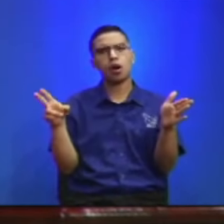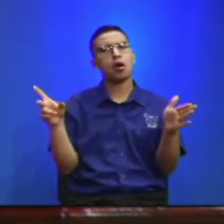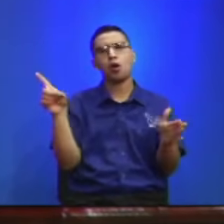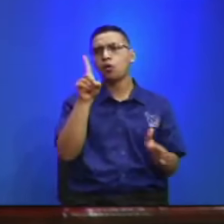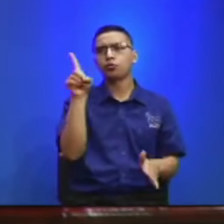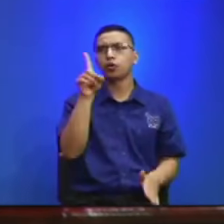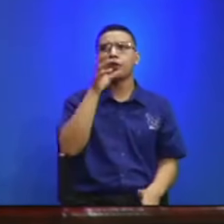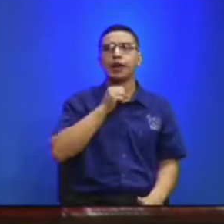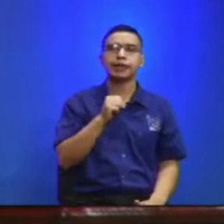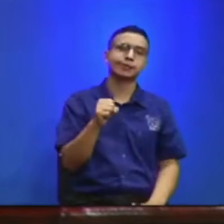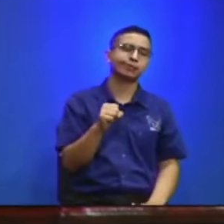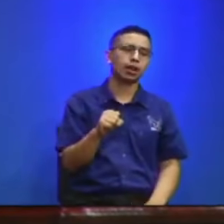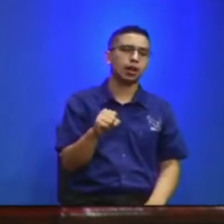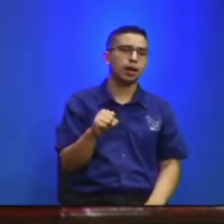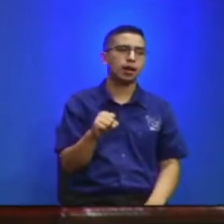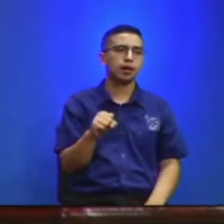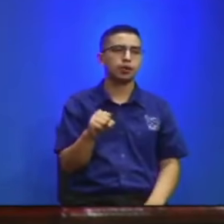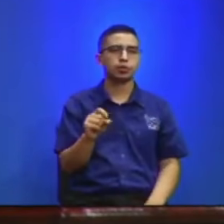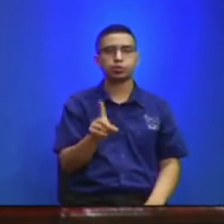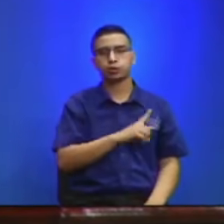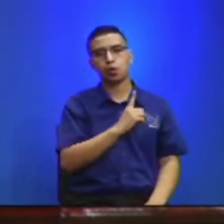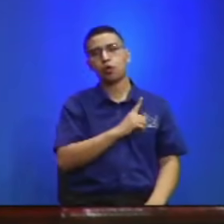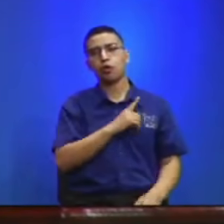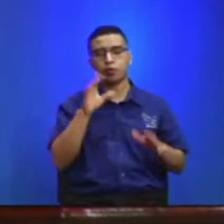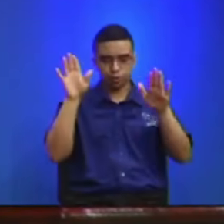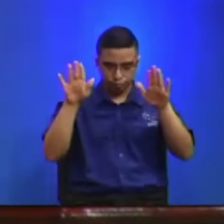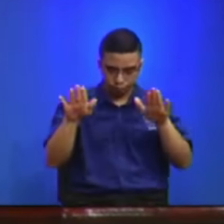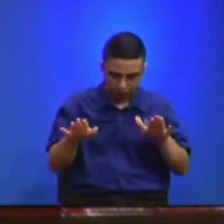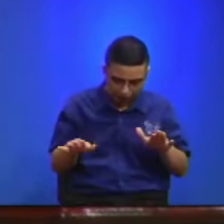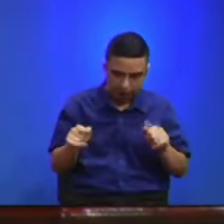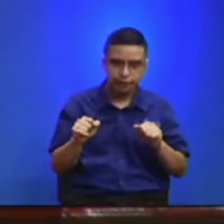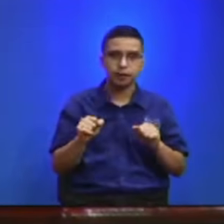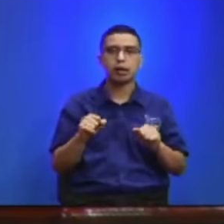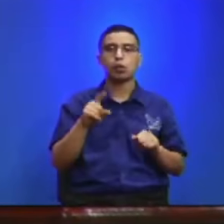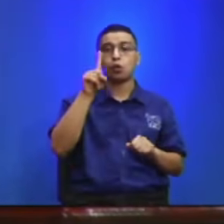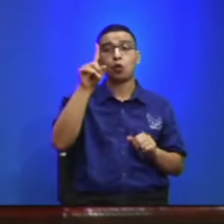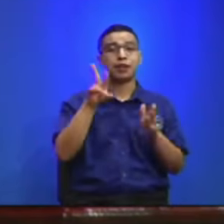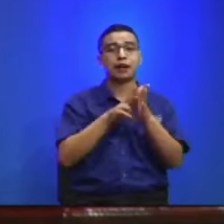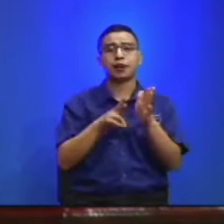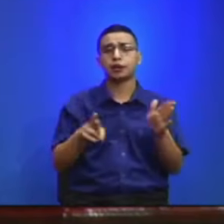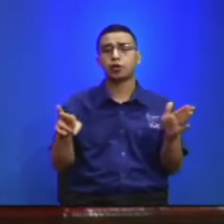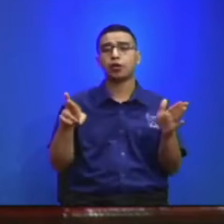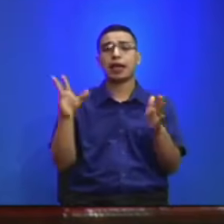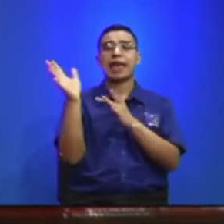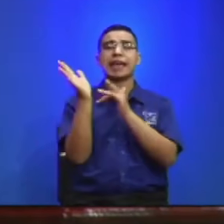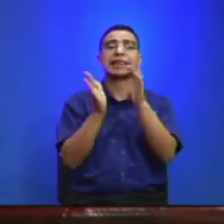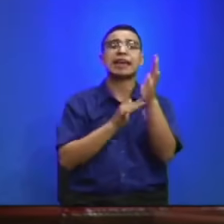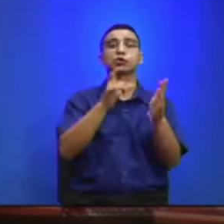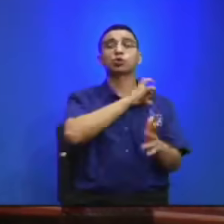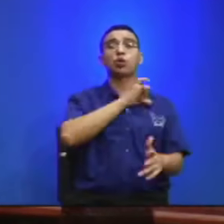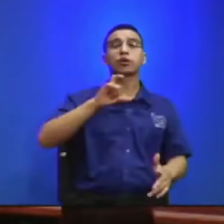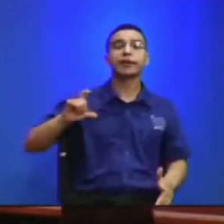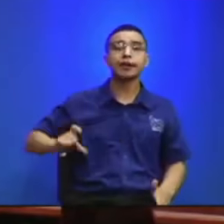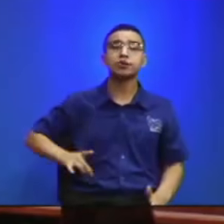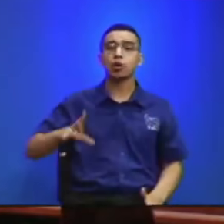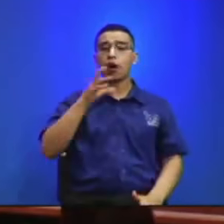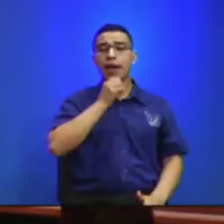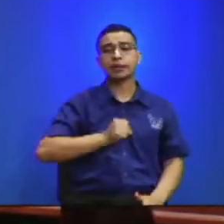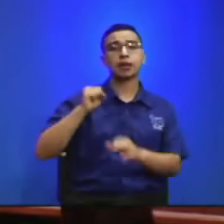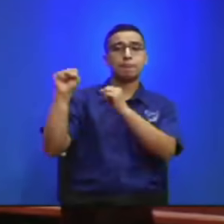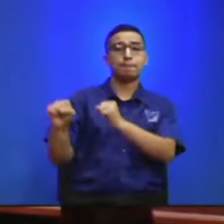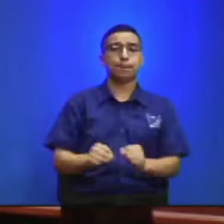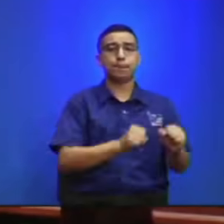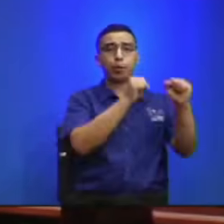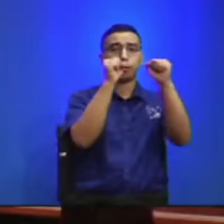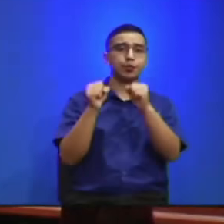a daniel que orara si se deleitaba en lo sobrenatural del evangelio porque ese también